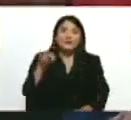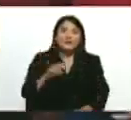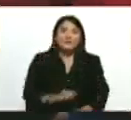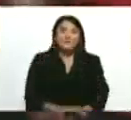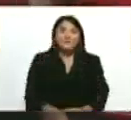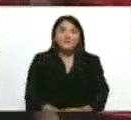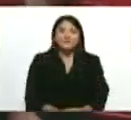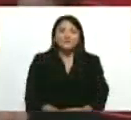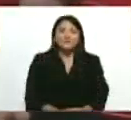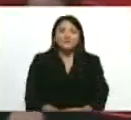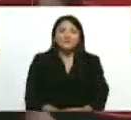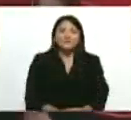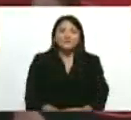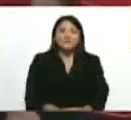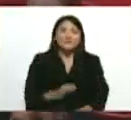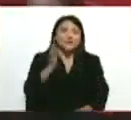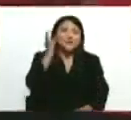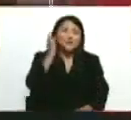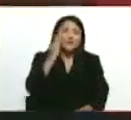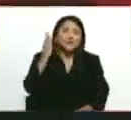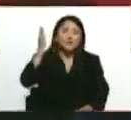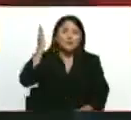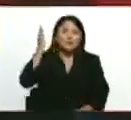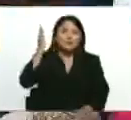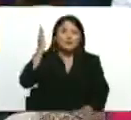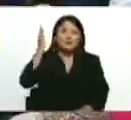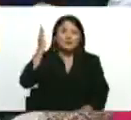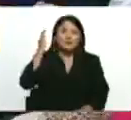De La Guaira, Romelia Pantoja.